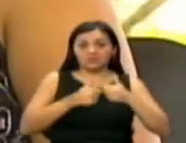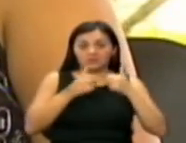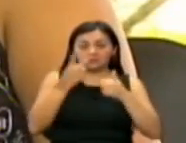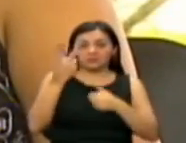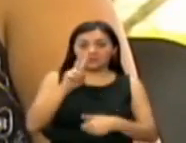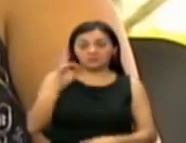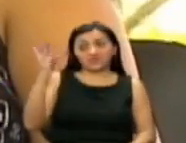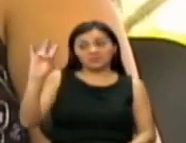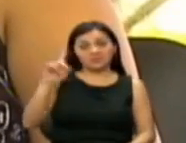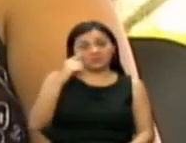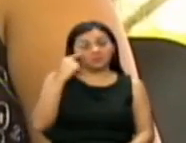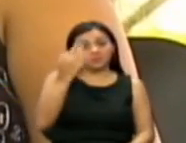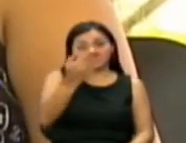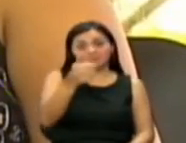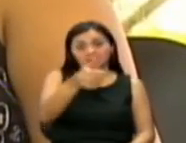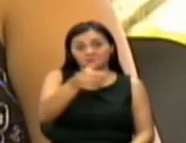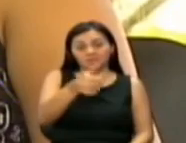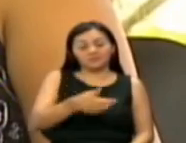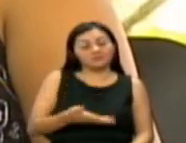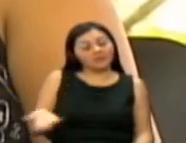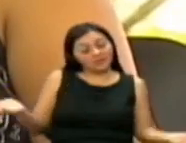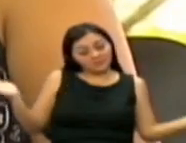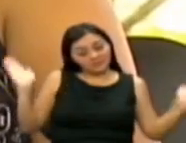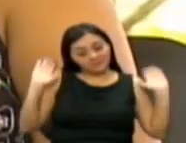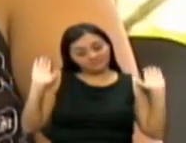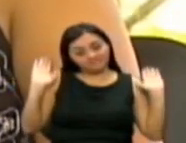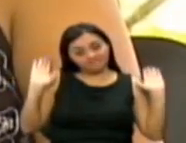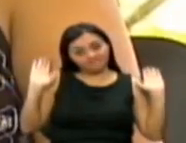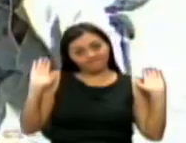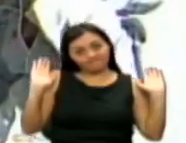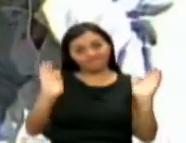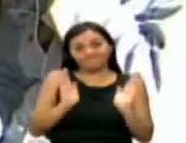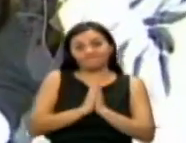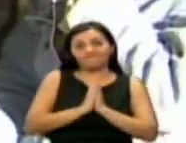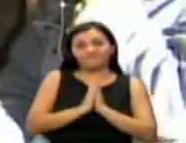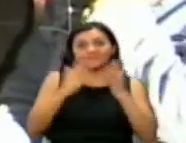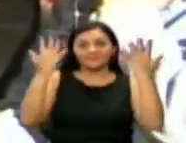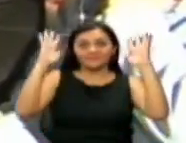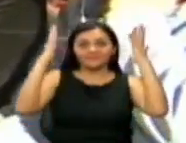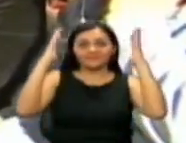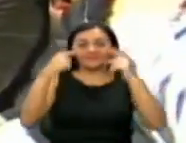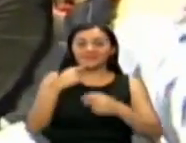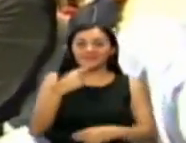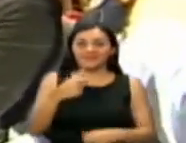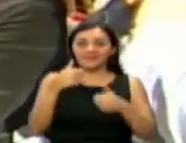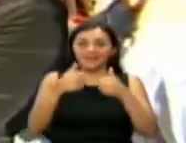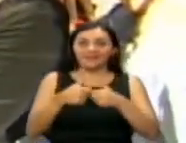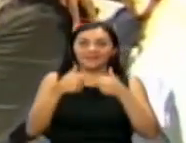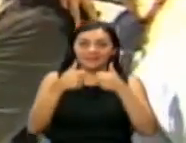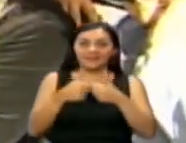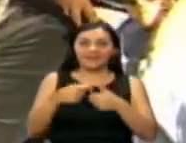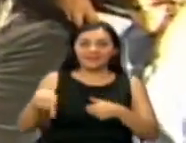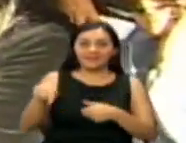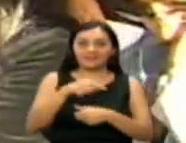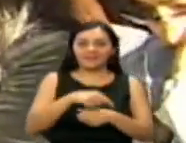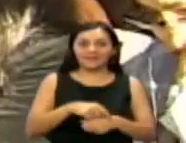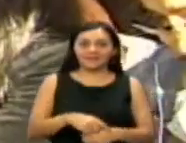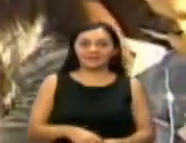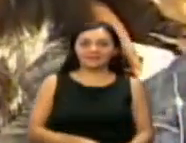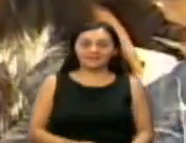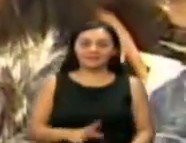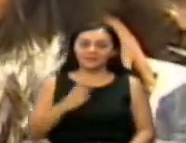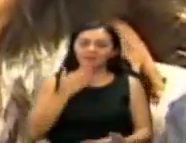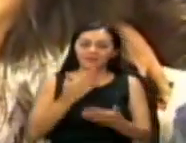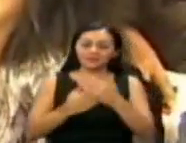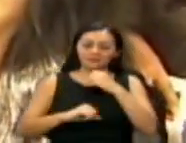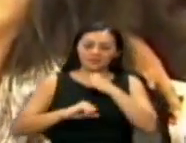2017, presidente. En 2009... Ya me está... Si usted quiera que sea candidato, significa que lo vaya a hacer. Le digo, claro. Presidente... Pero le agradezco